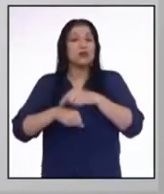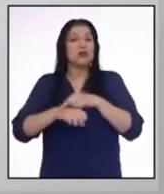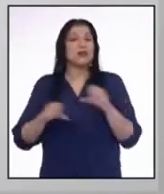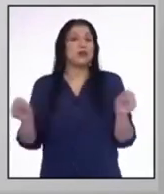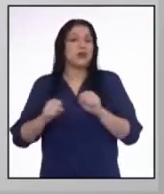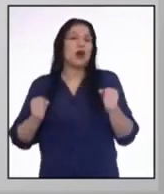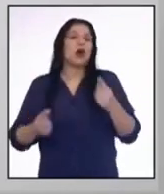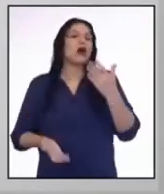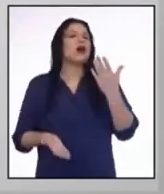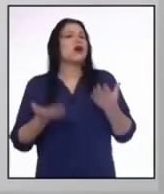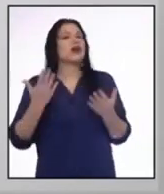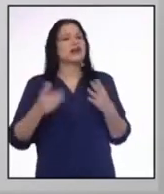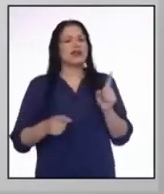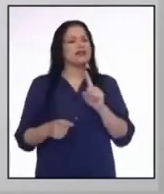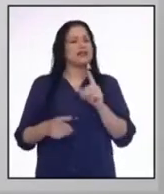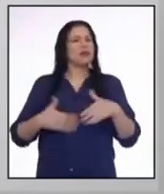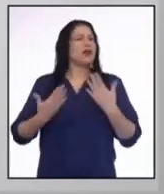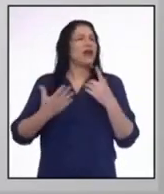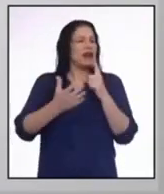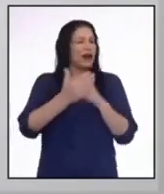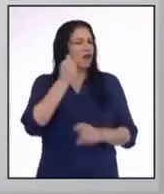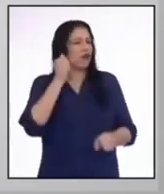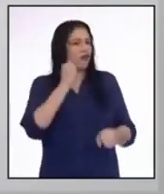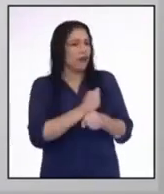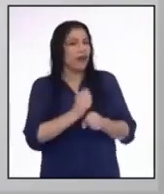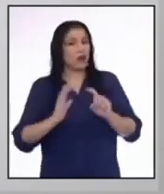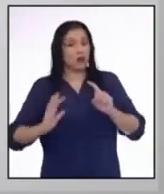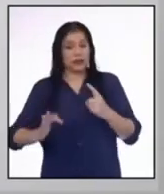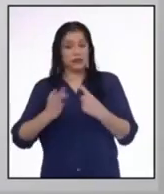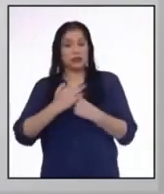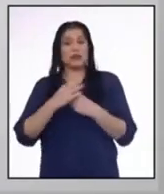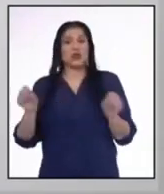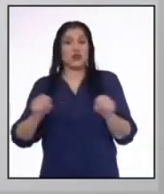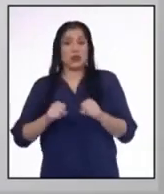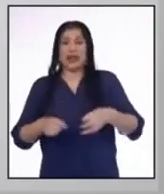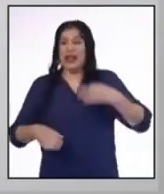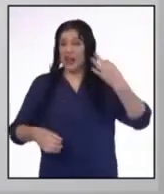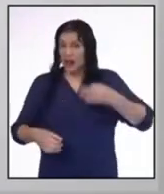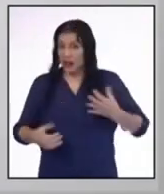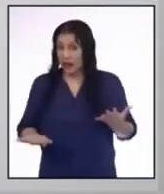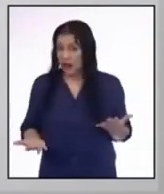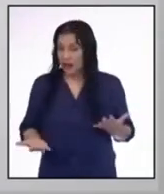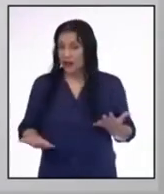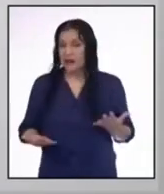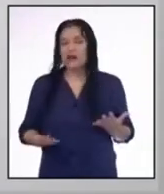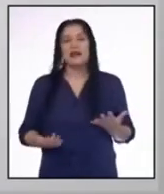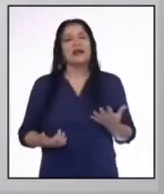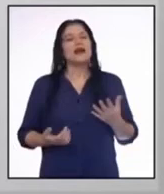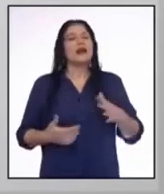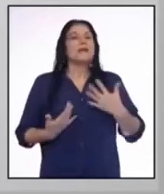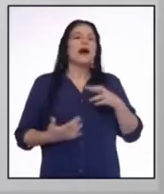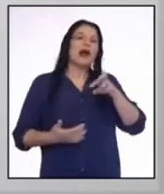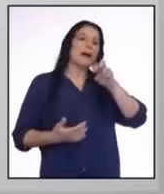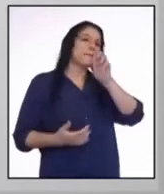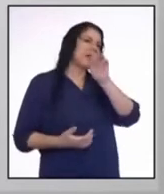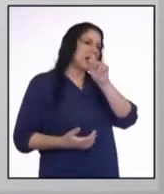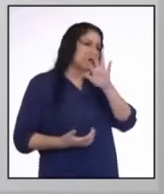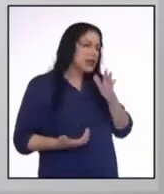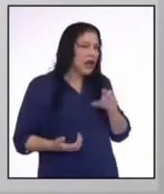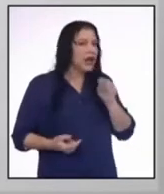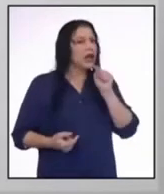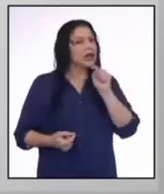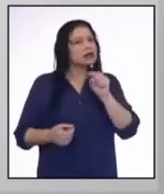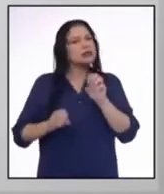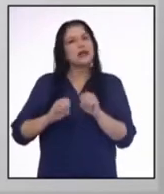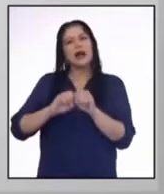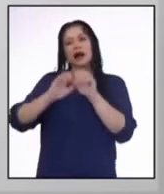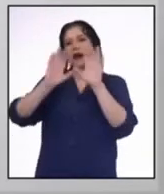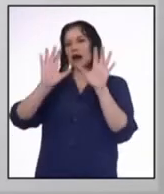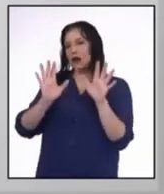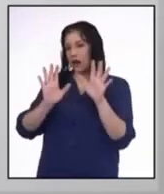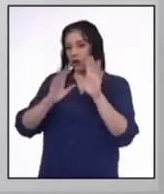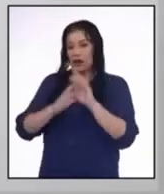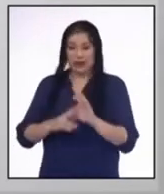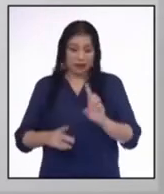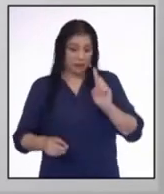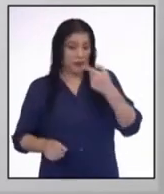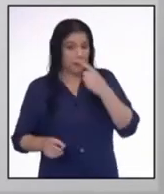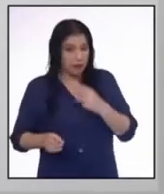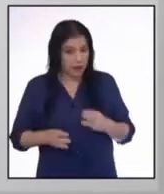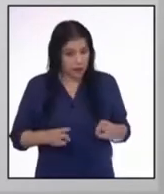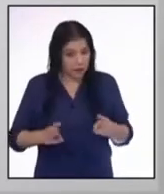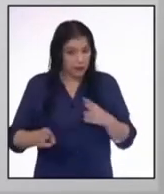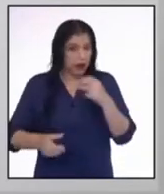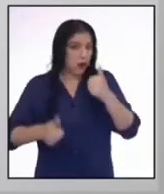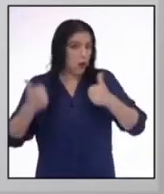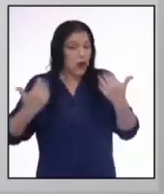que es poco confiable para una situación sísmica real. Para Petal, está claro que la primera